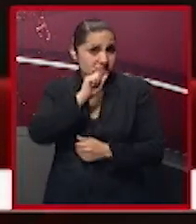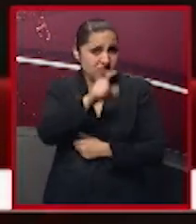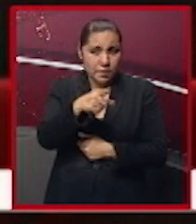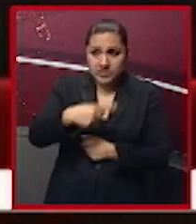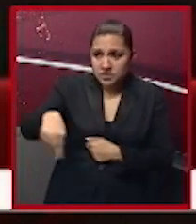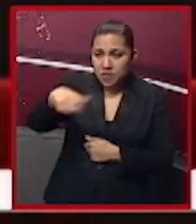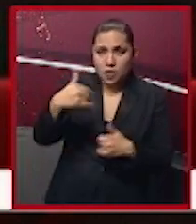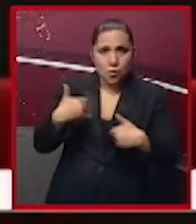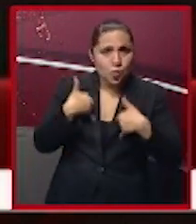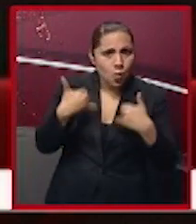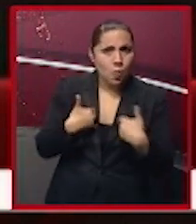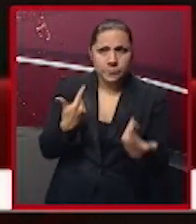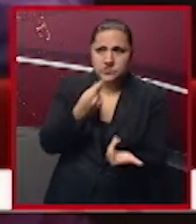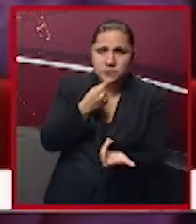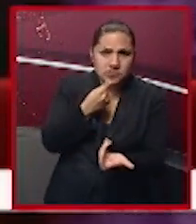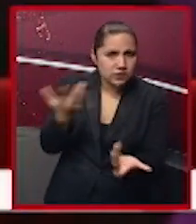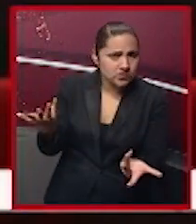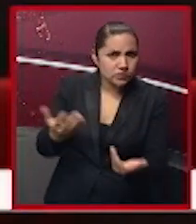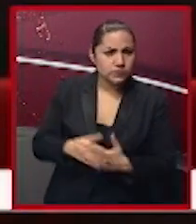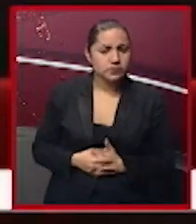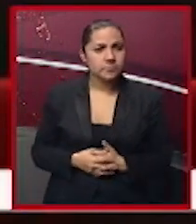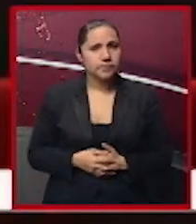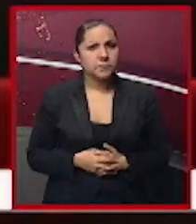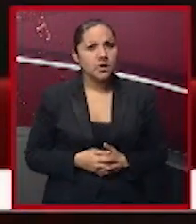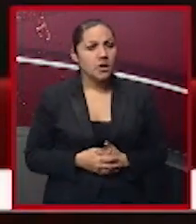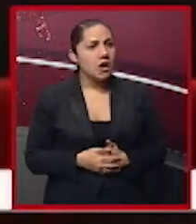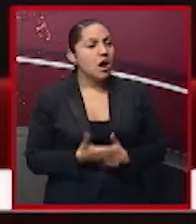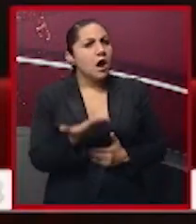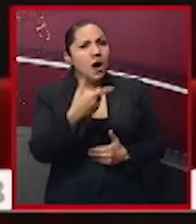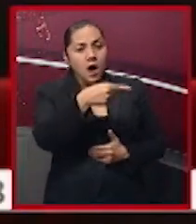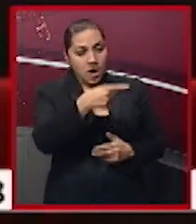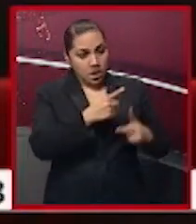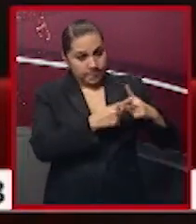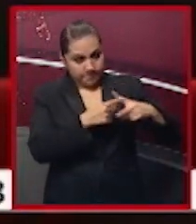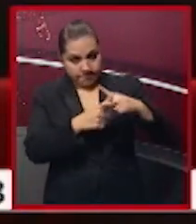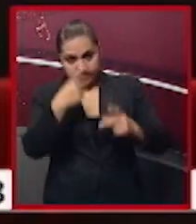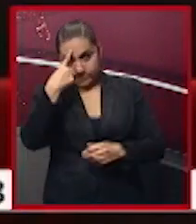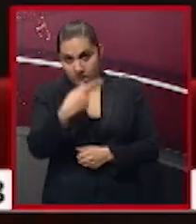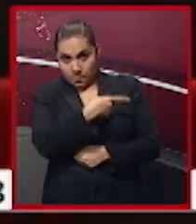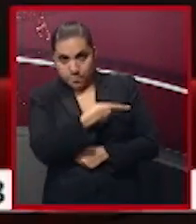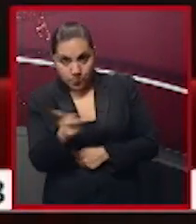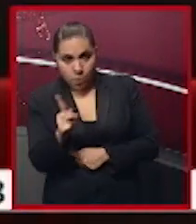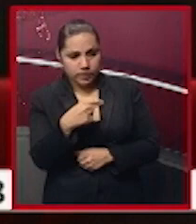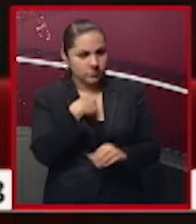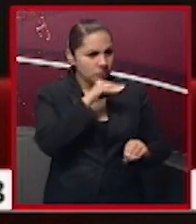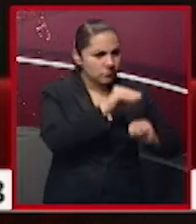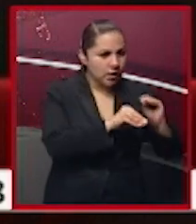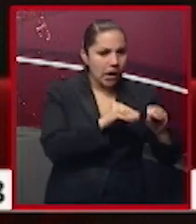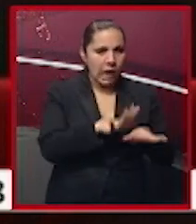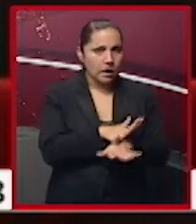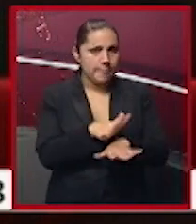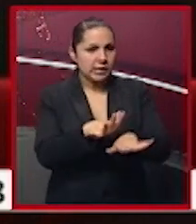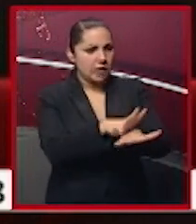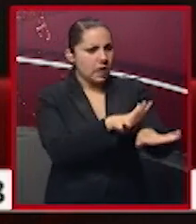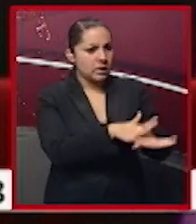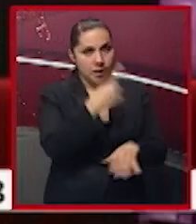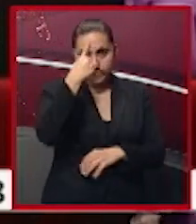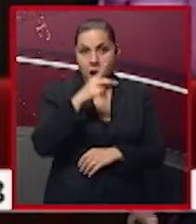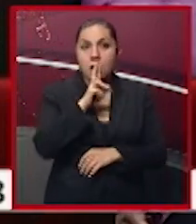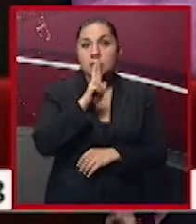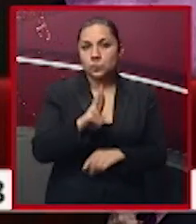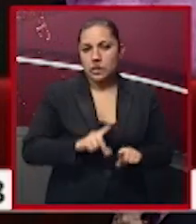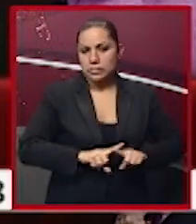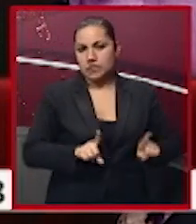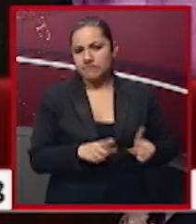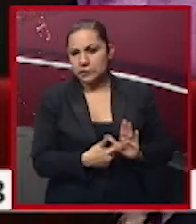en ningún momento se ha tratado de cambiar la metodología de medición de la pobreza con el objetivo de incidir en los resultados. Según